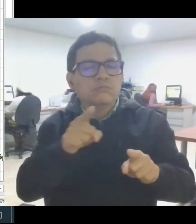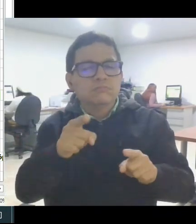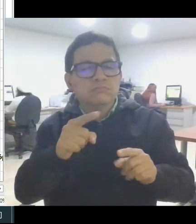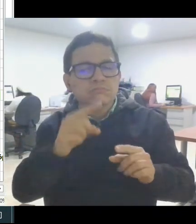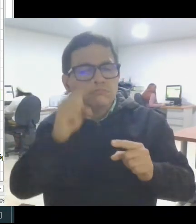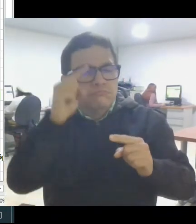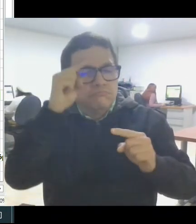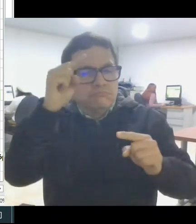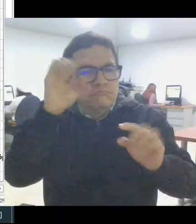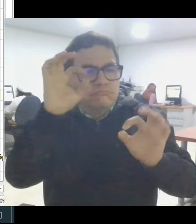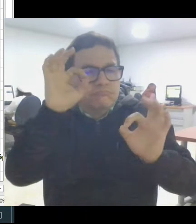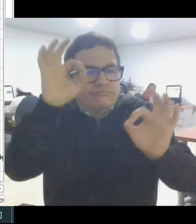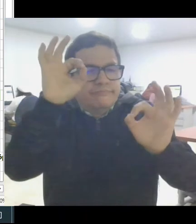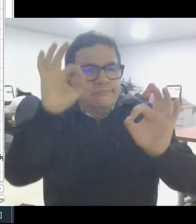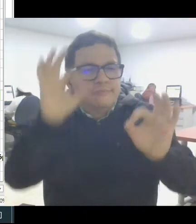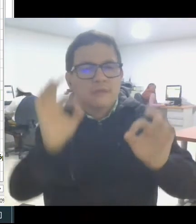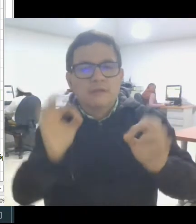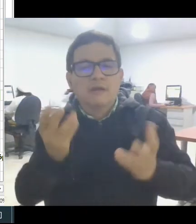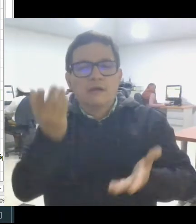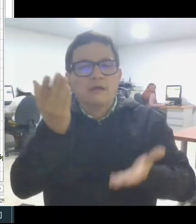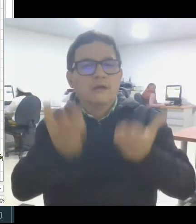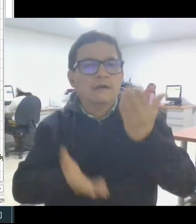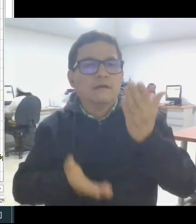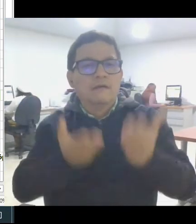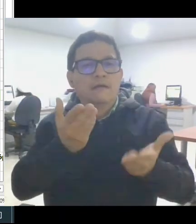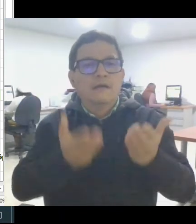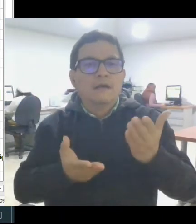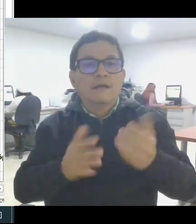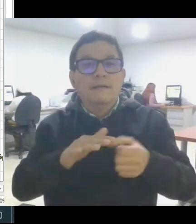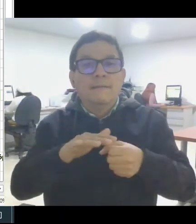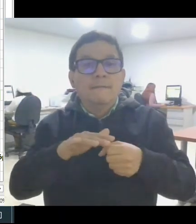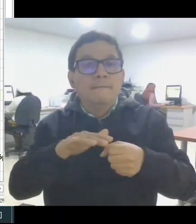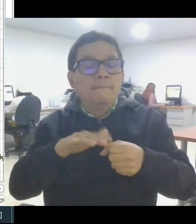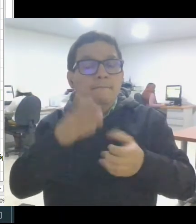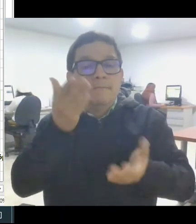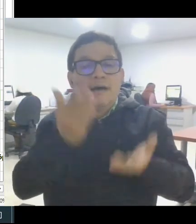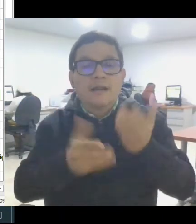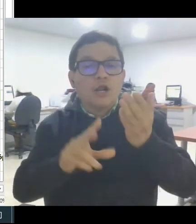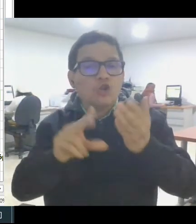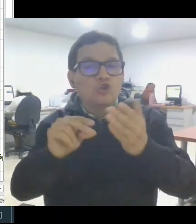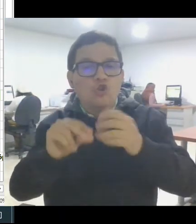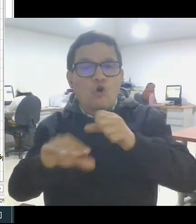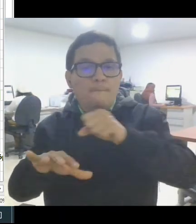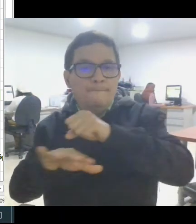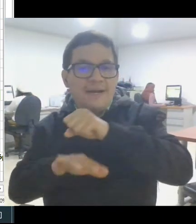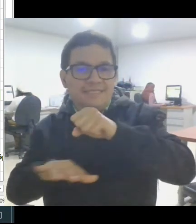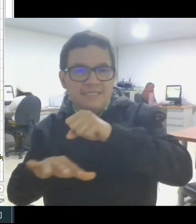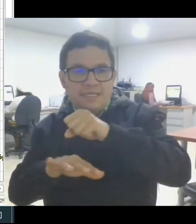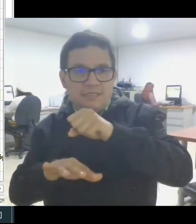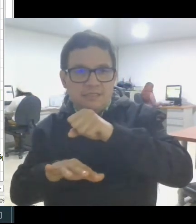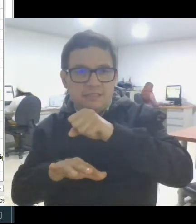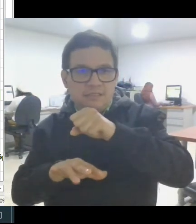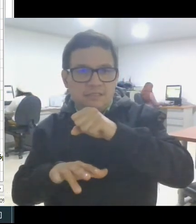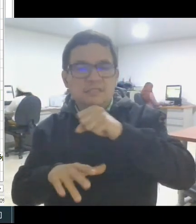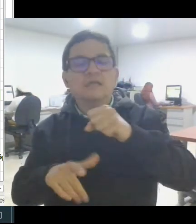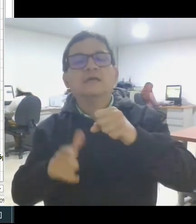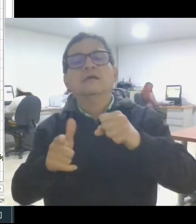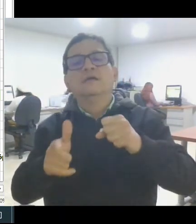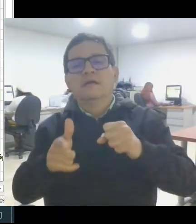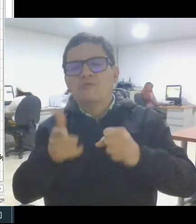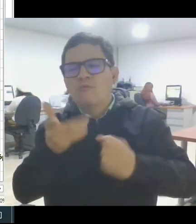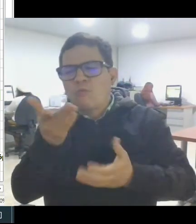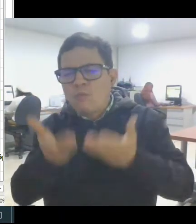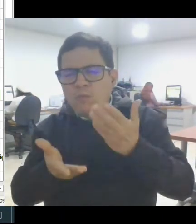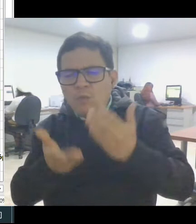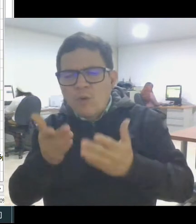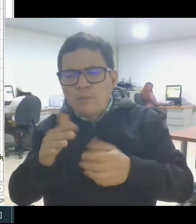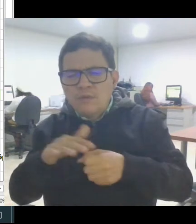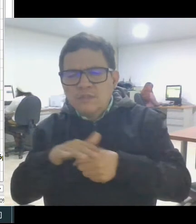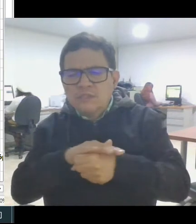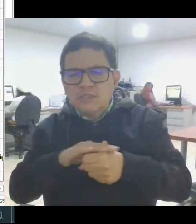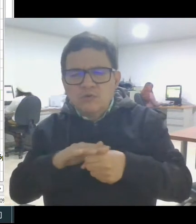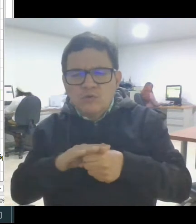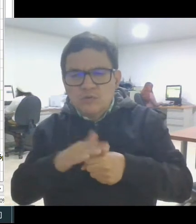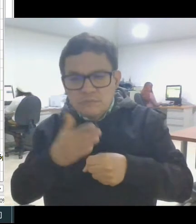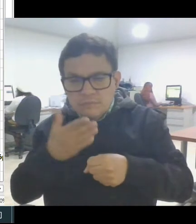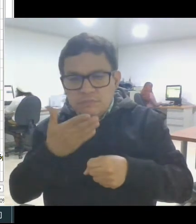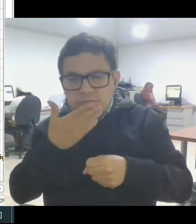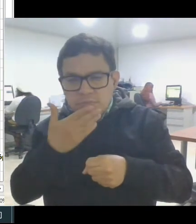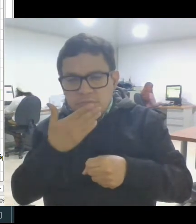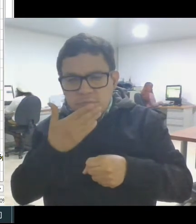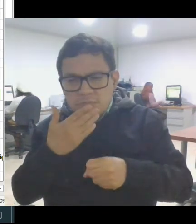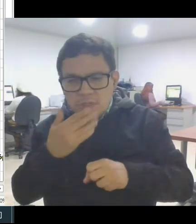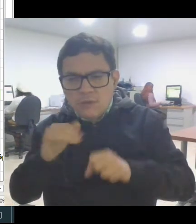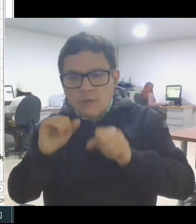optimidad con base a las variables no básicas y tener en cuenta la condición de factibilidad. Para el caso